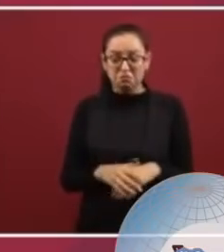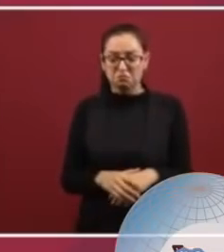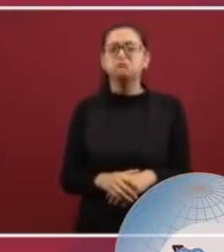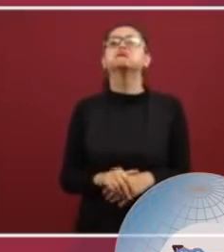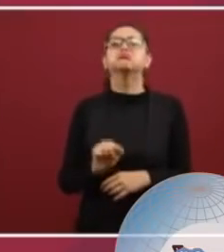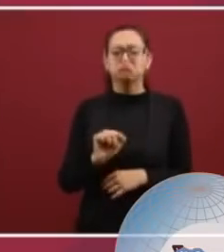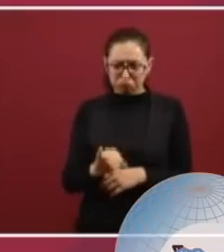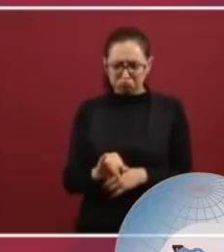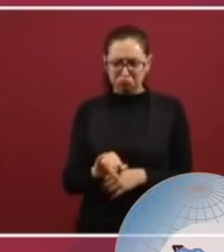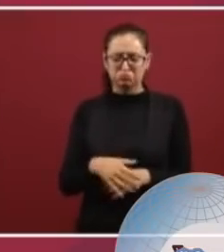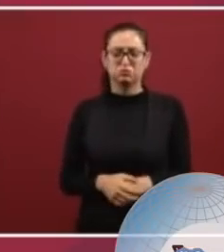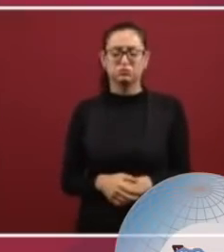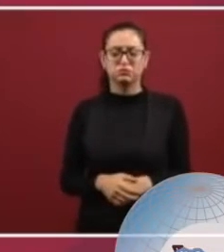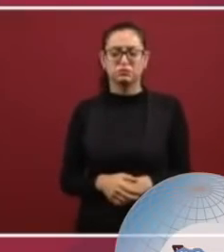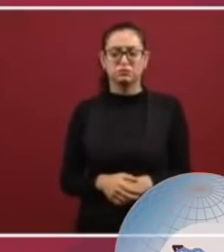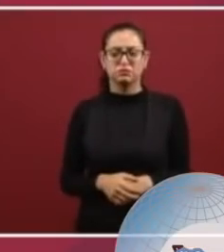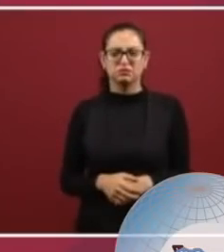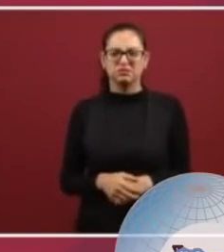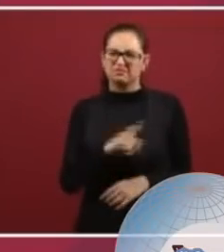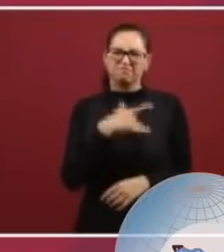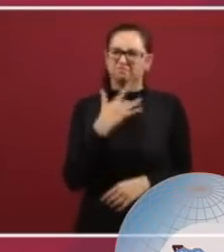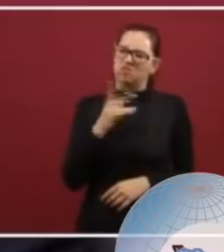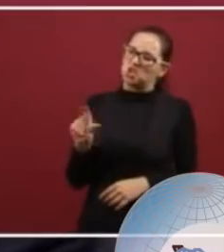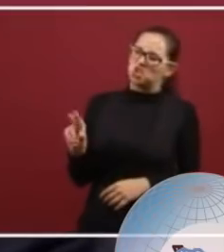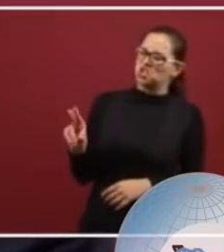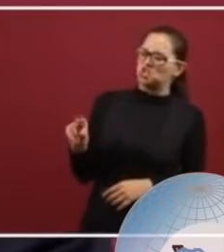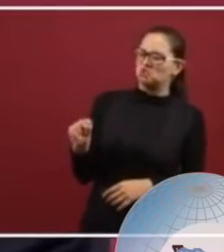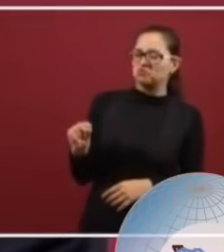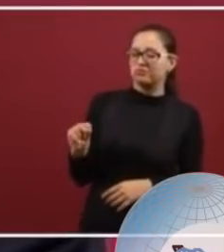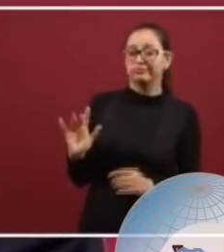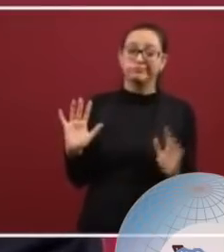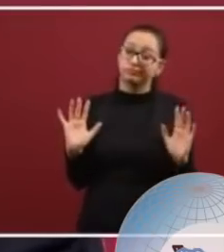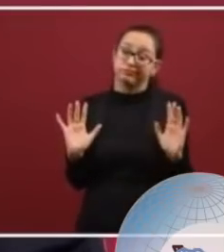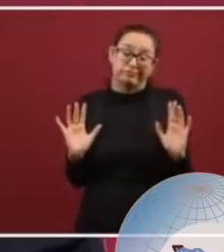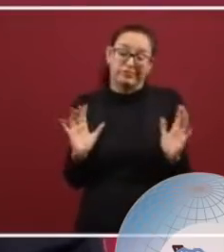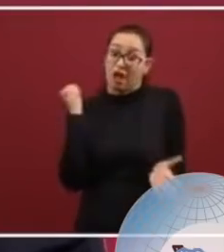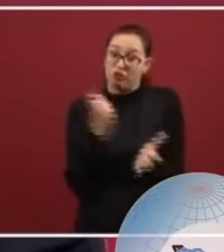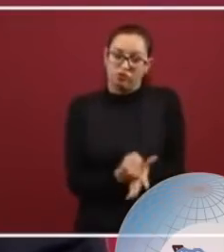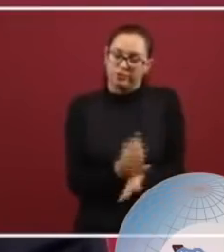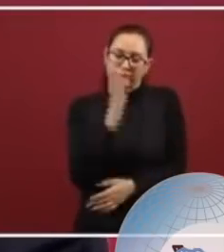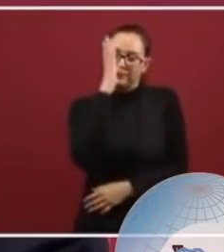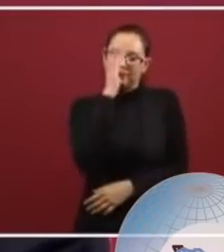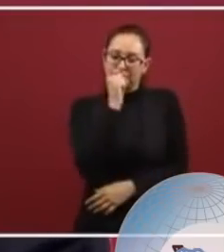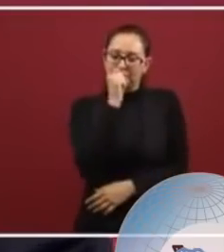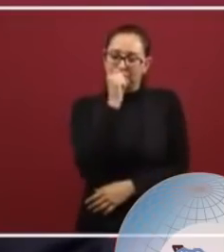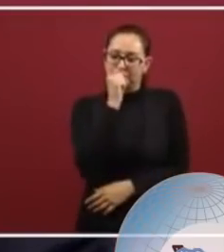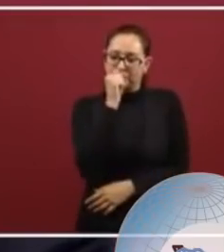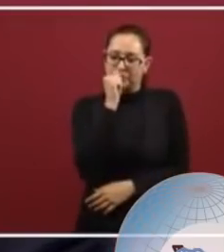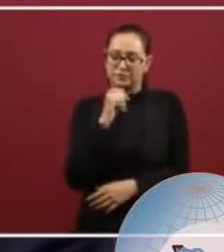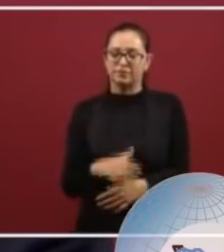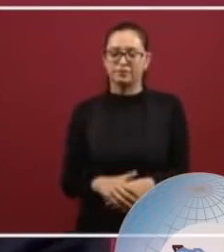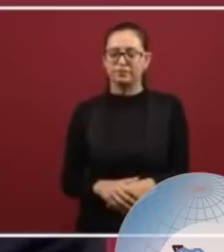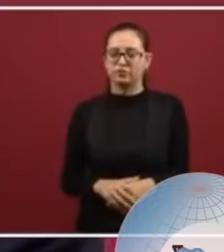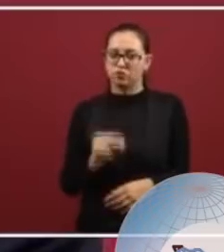sí. Si él dice que no, pues no podríamos hacerlo nosotros,